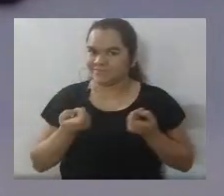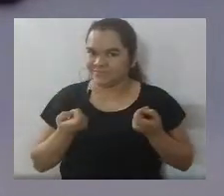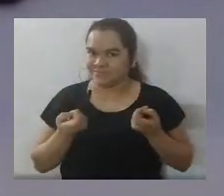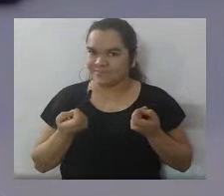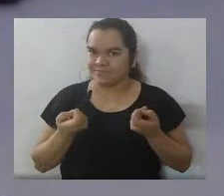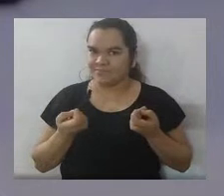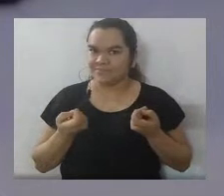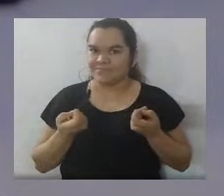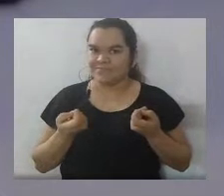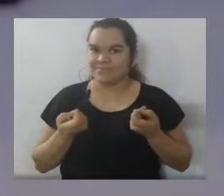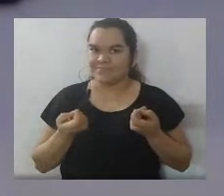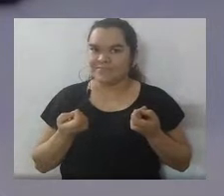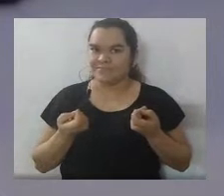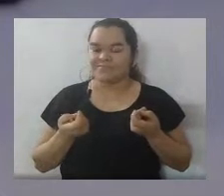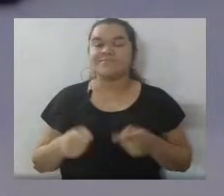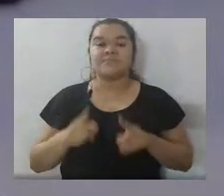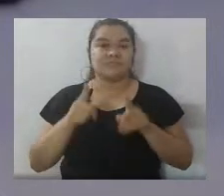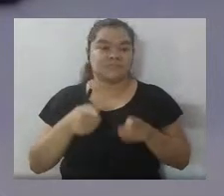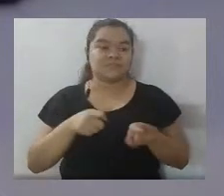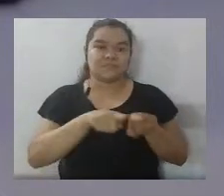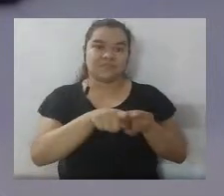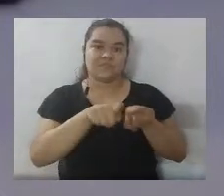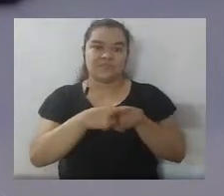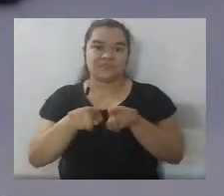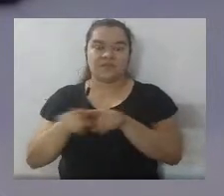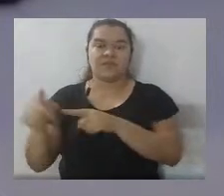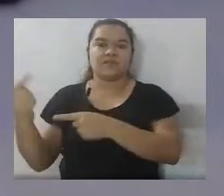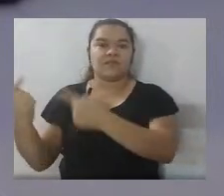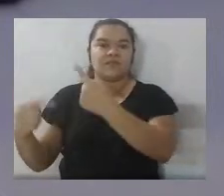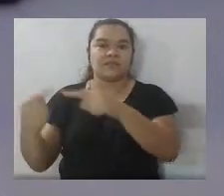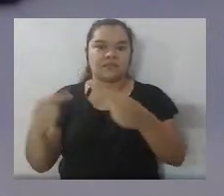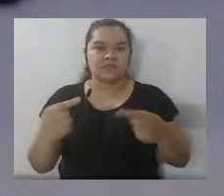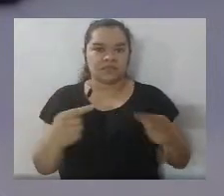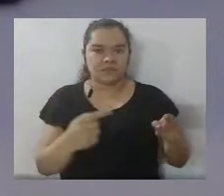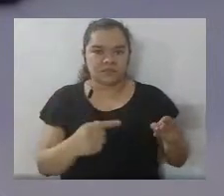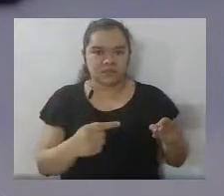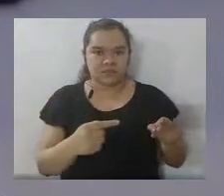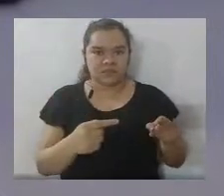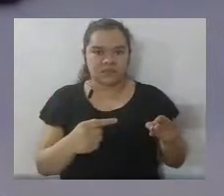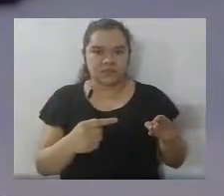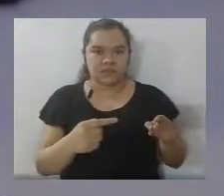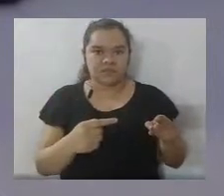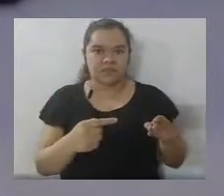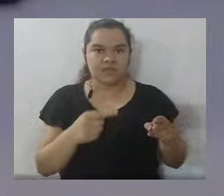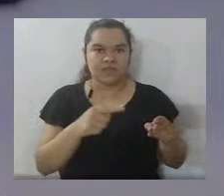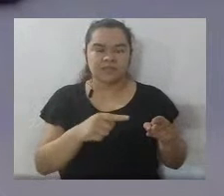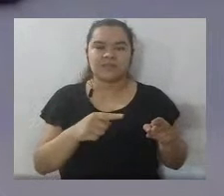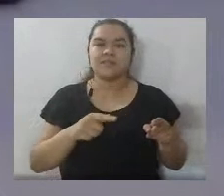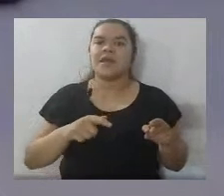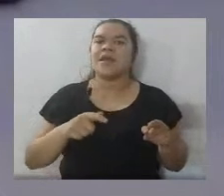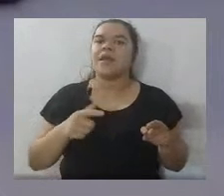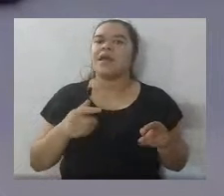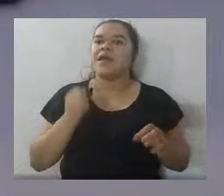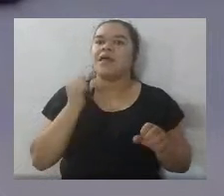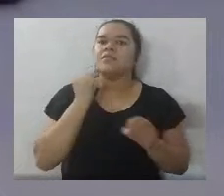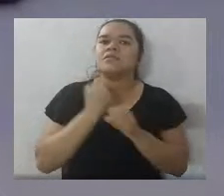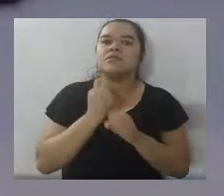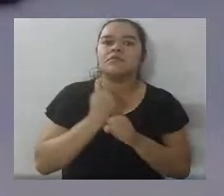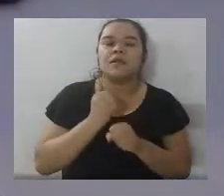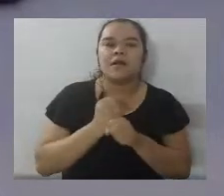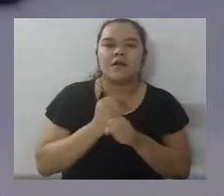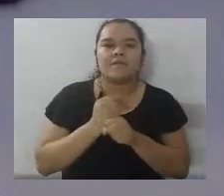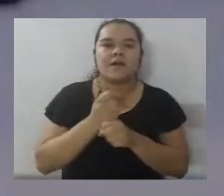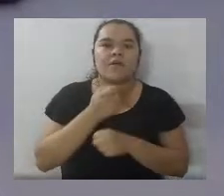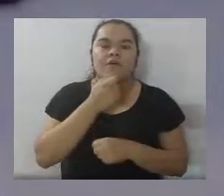que estas carreras tienen una importante demanda laboral del